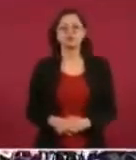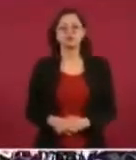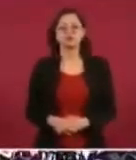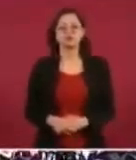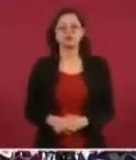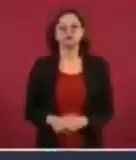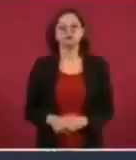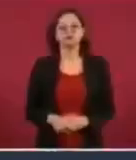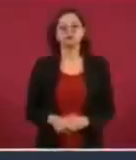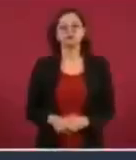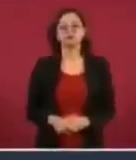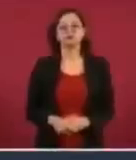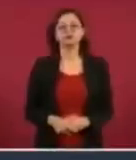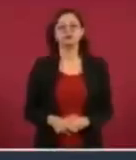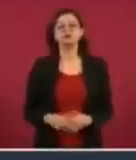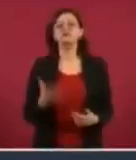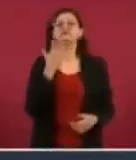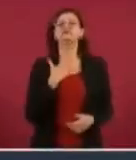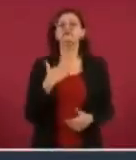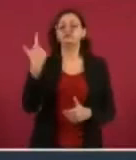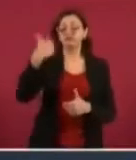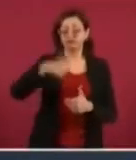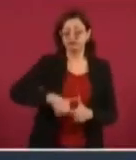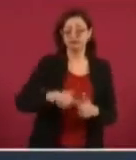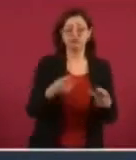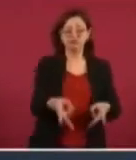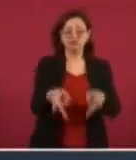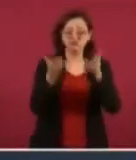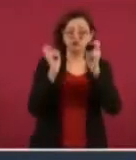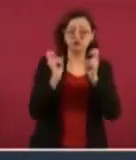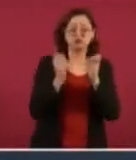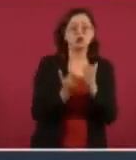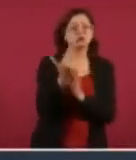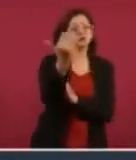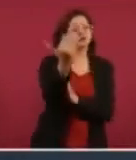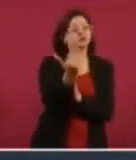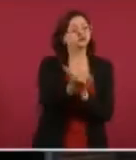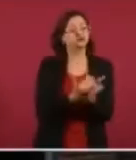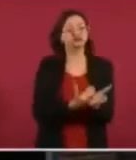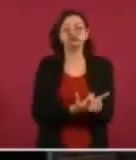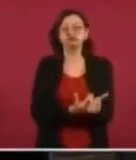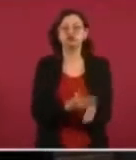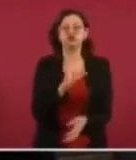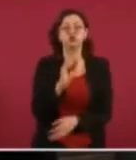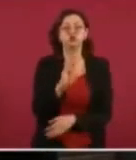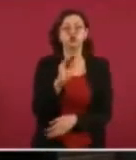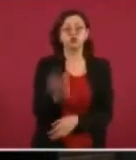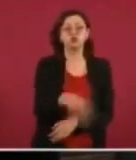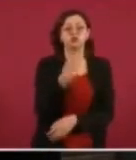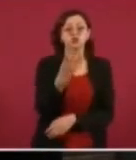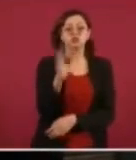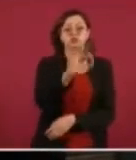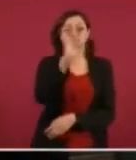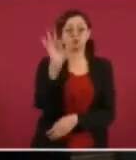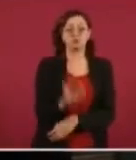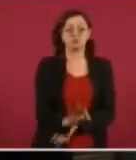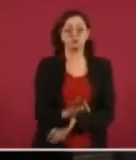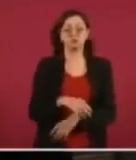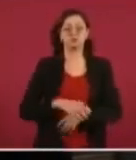El robo de combustibles se ha reducido en